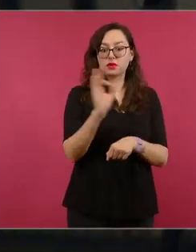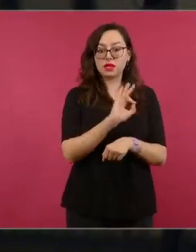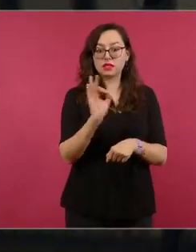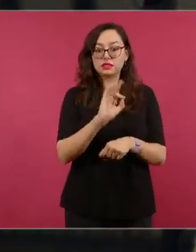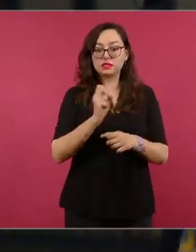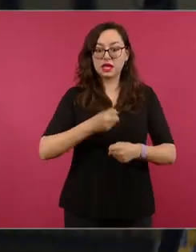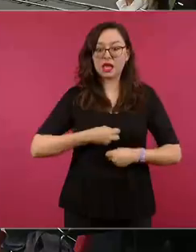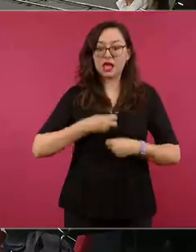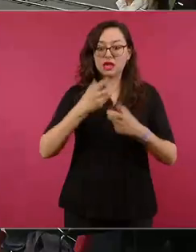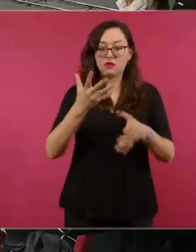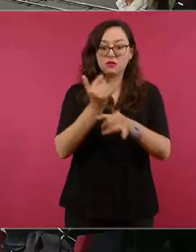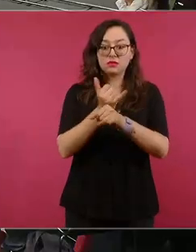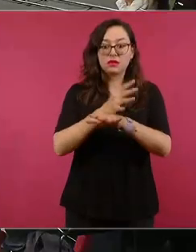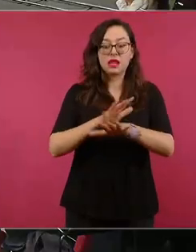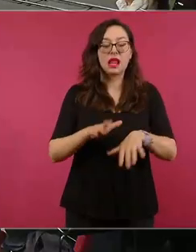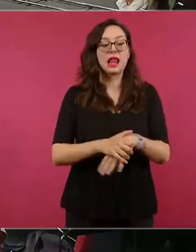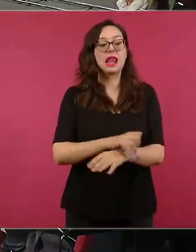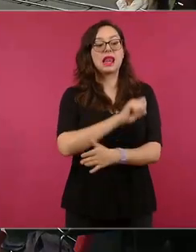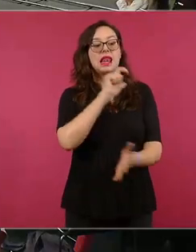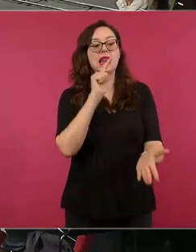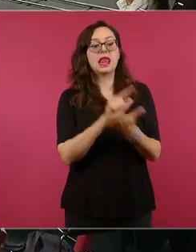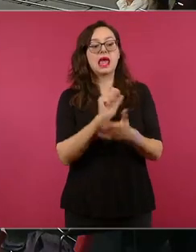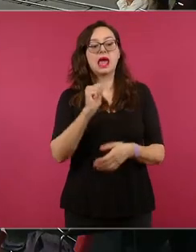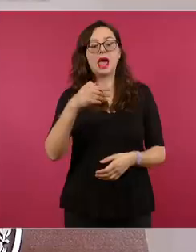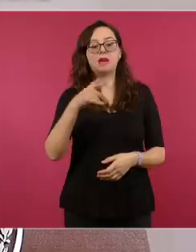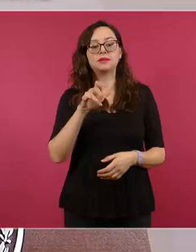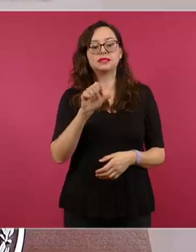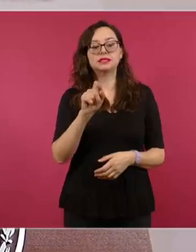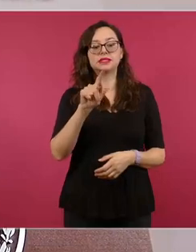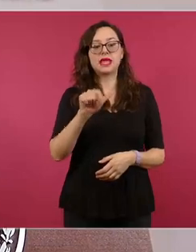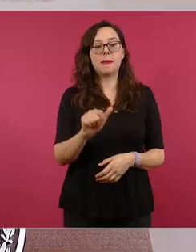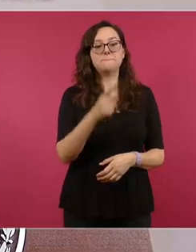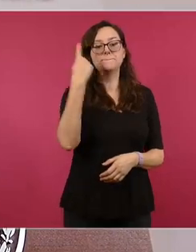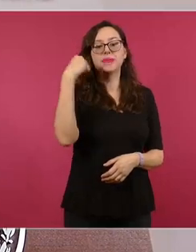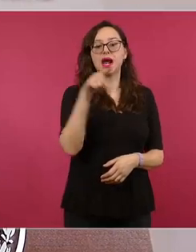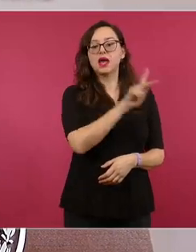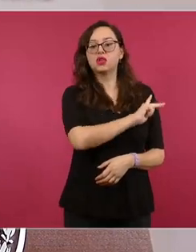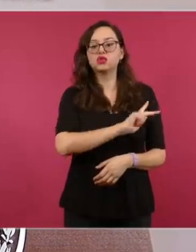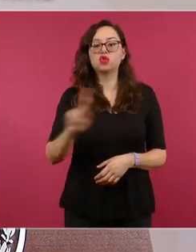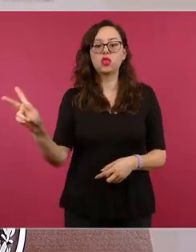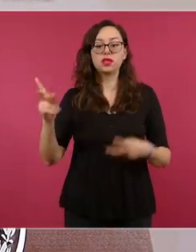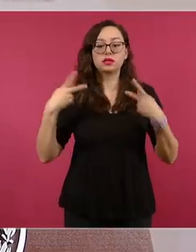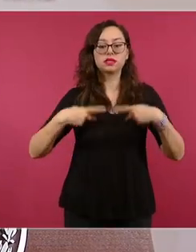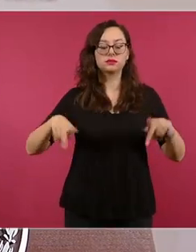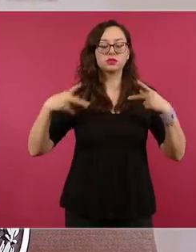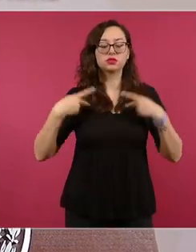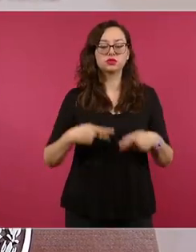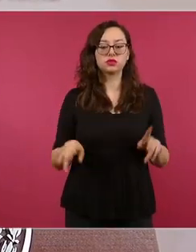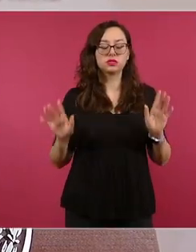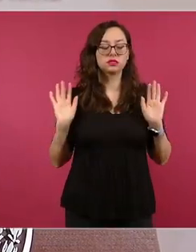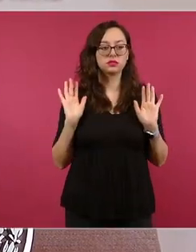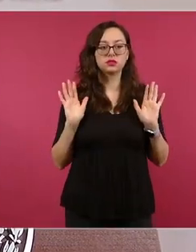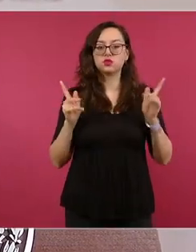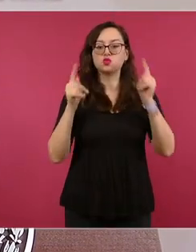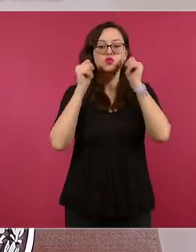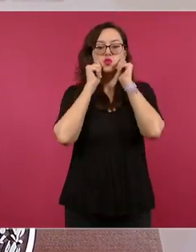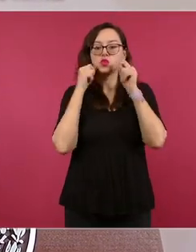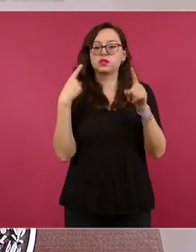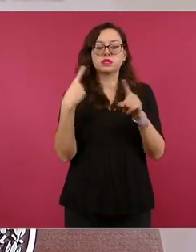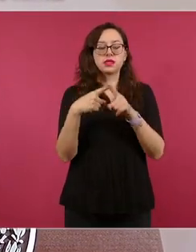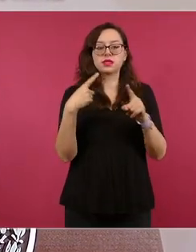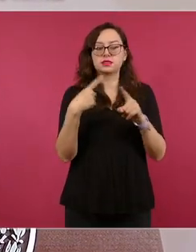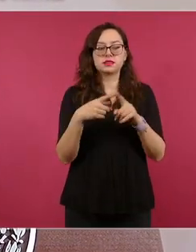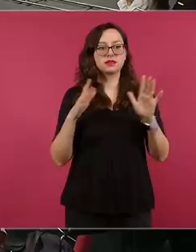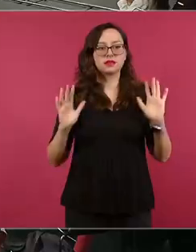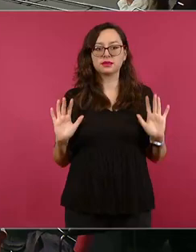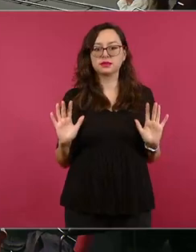amnistía? Para todos. Para todos. Lo que queremos es encontrar a los jóvenes. Y en este caso